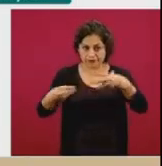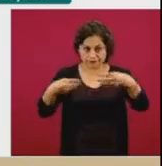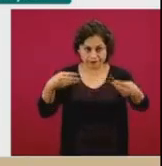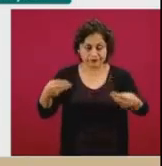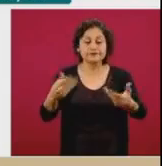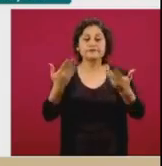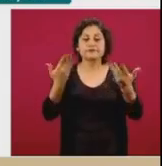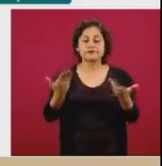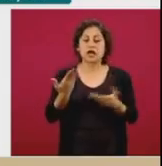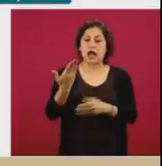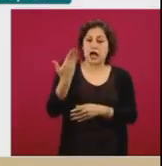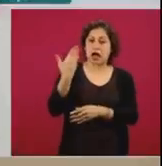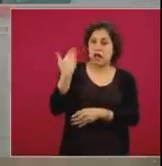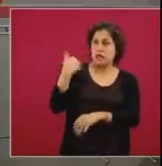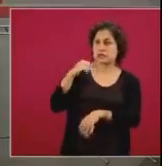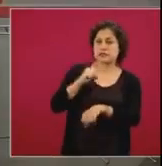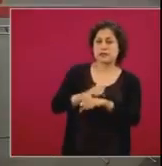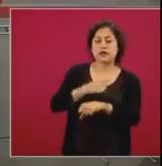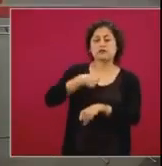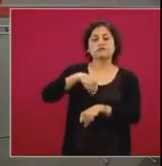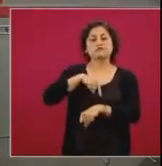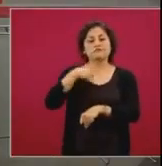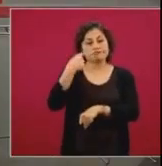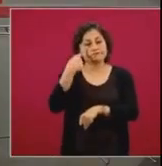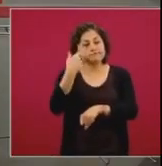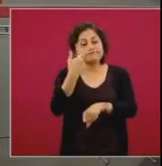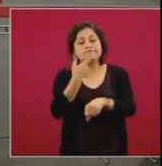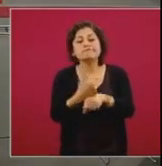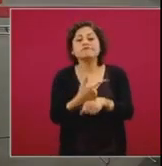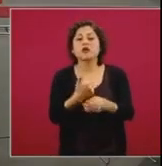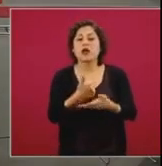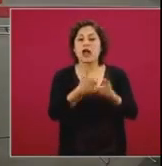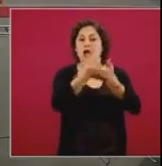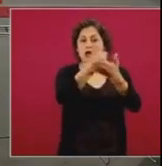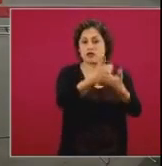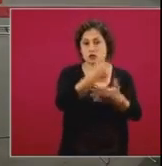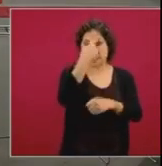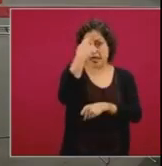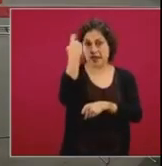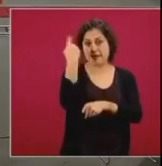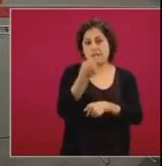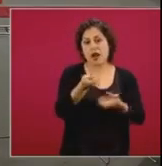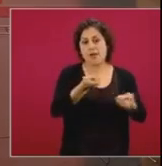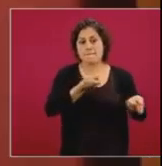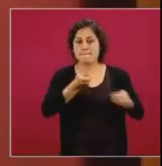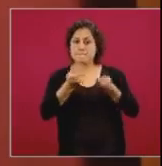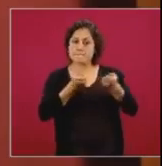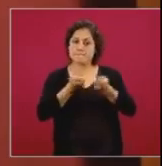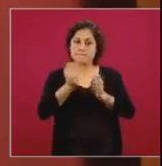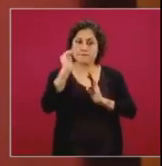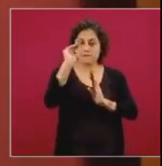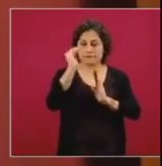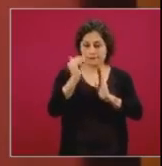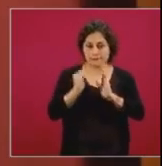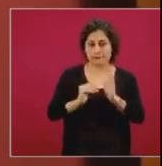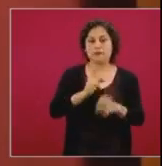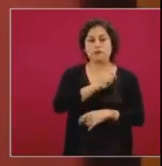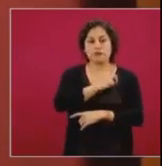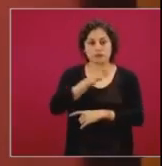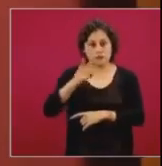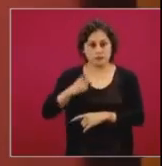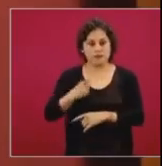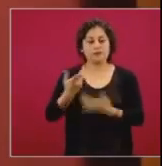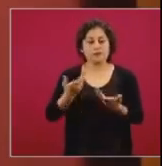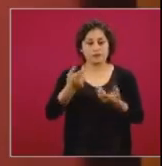semanas actividades específicas para volver a mitigar la velocidad de contagio, el número de contagios, y que vuelva a